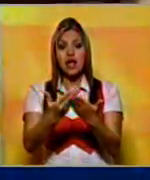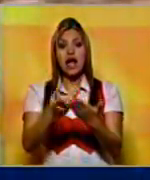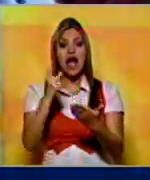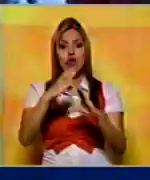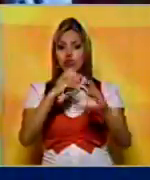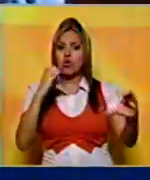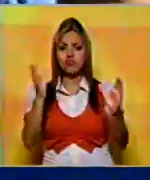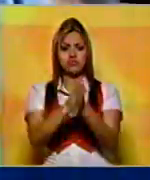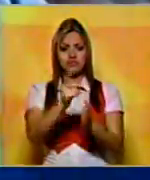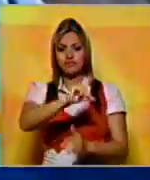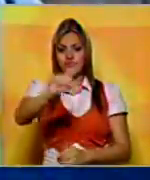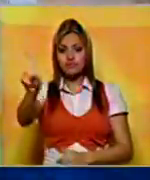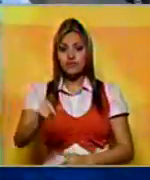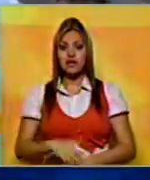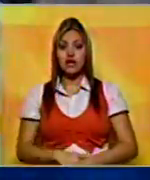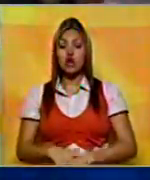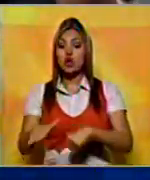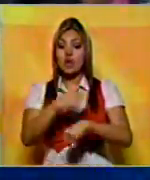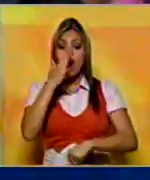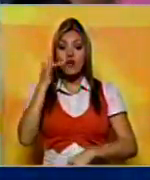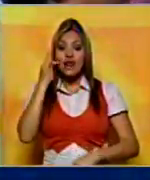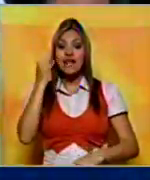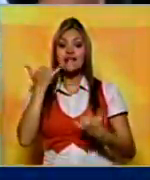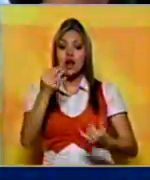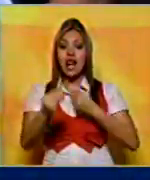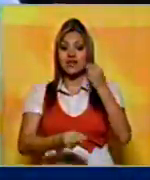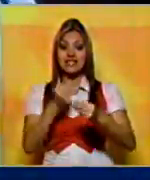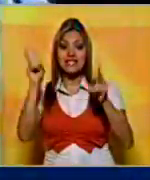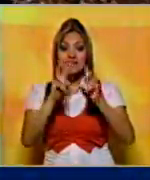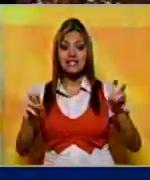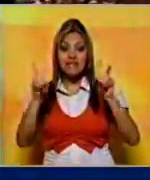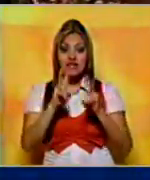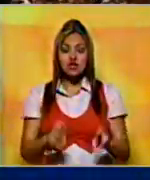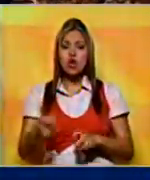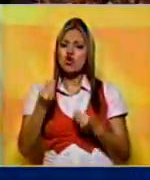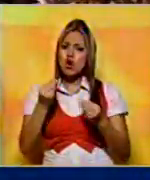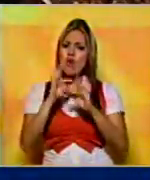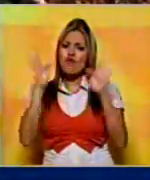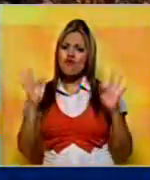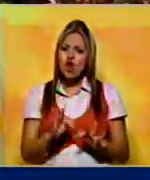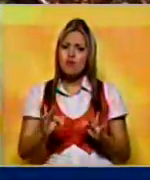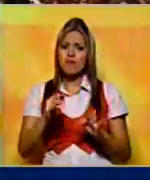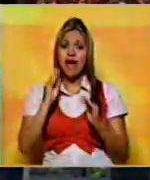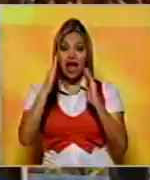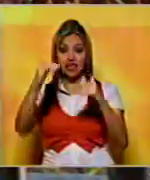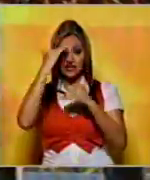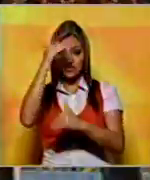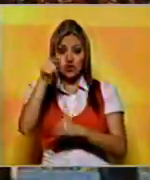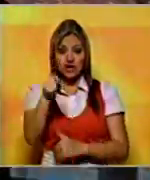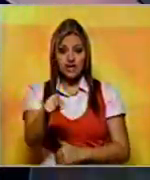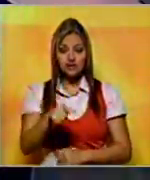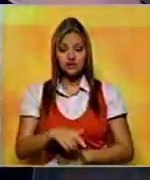del autobús. El gobierno francés realizará una investigación sobre la forma como fue manejado el caso.